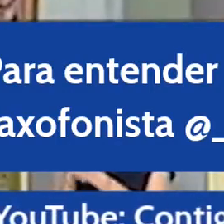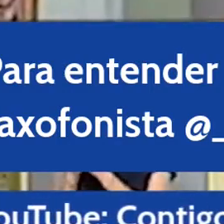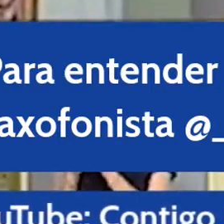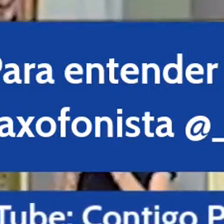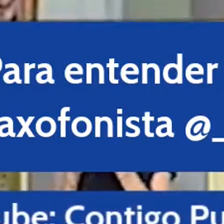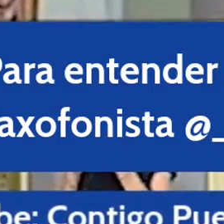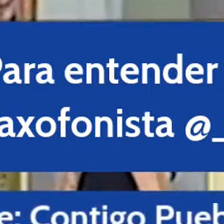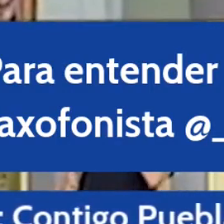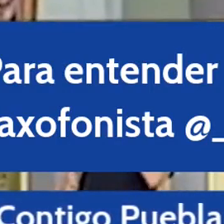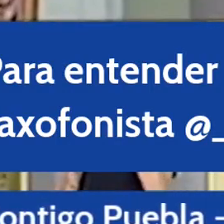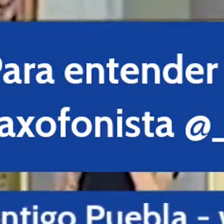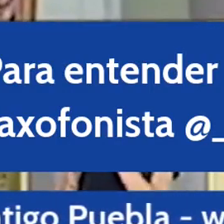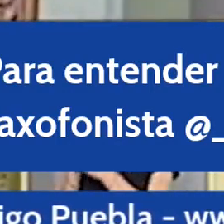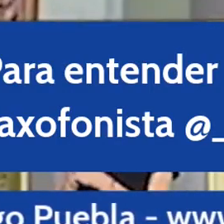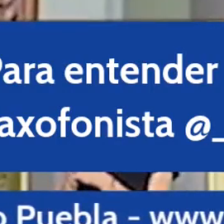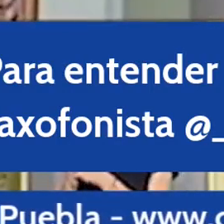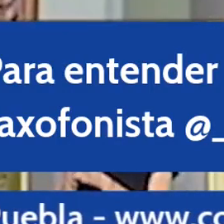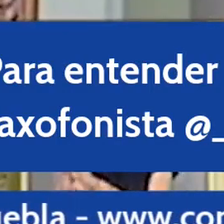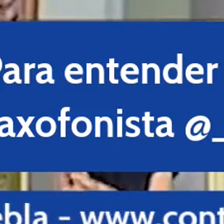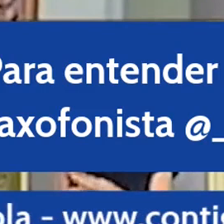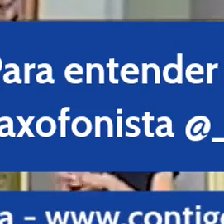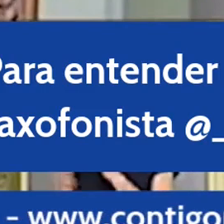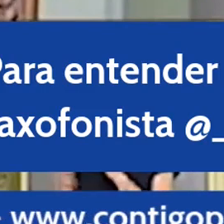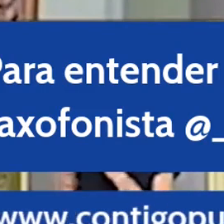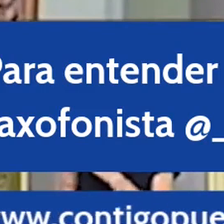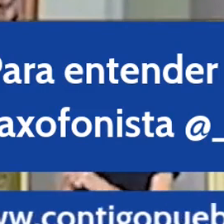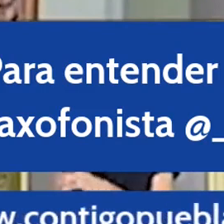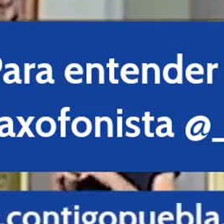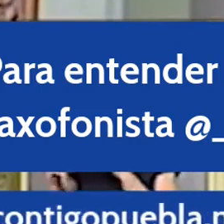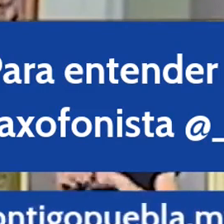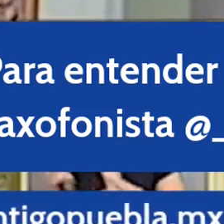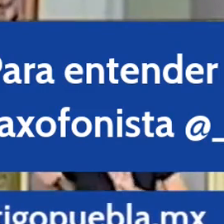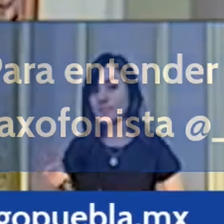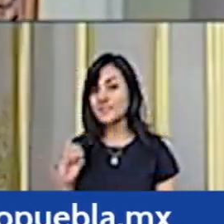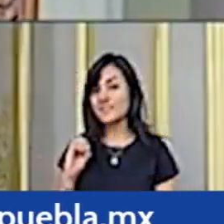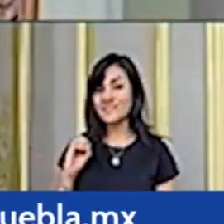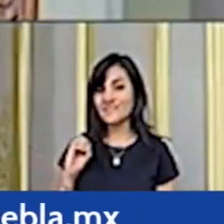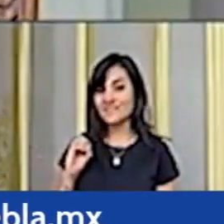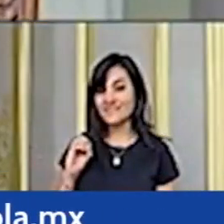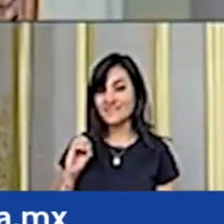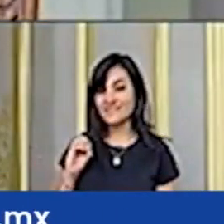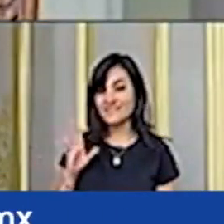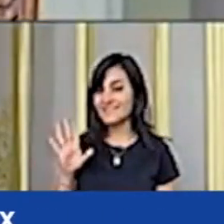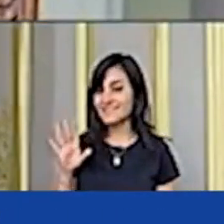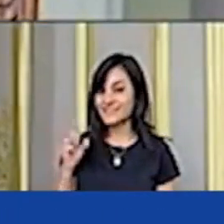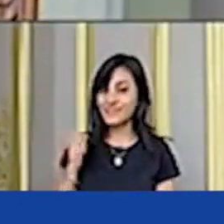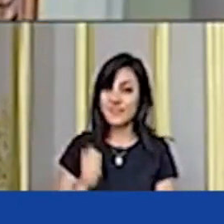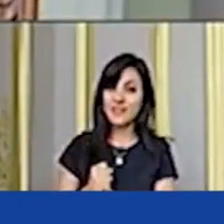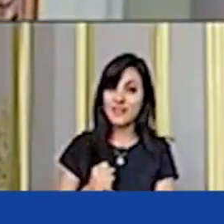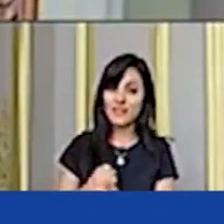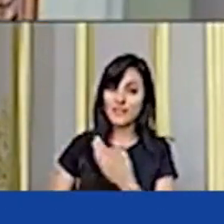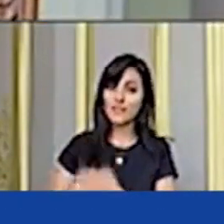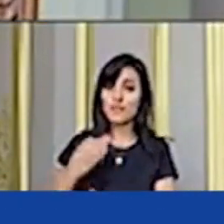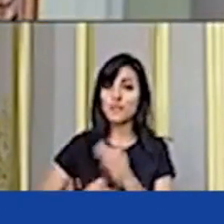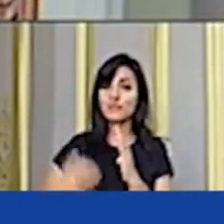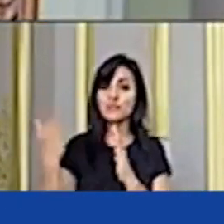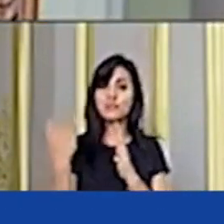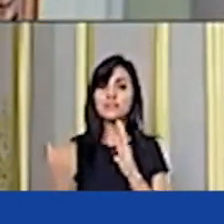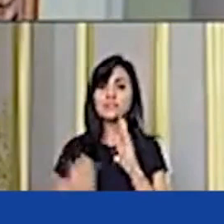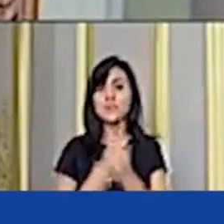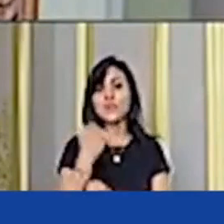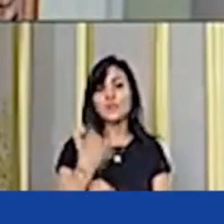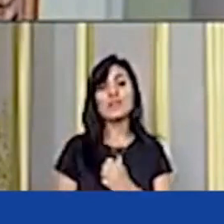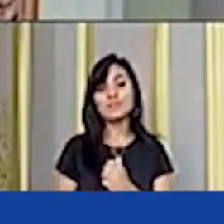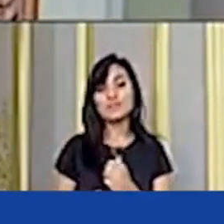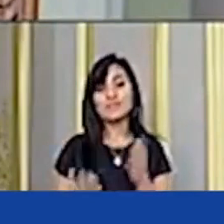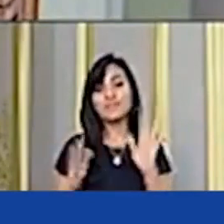37 votos a favor, 0 votos en contra y 0 abstenciones. Aprobado en todos sus términos el dictamen,